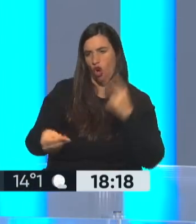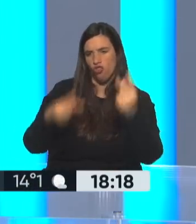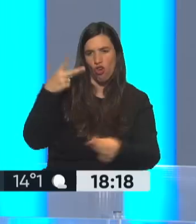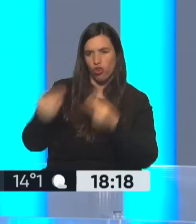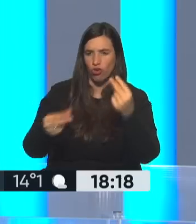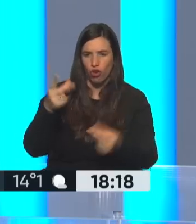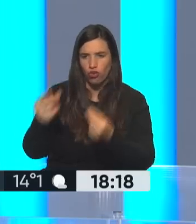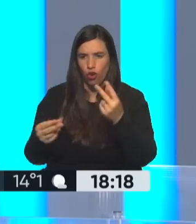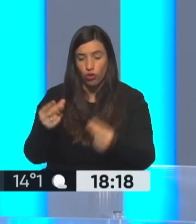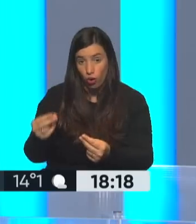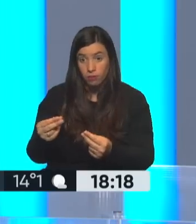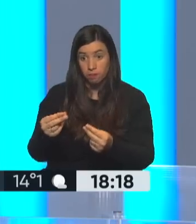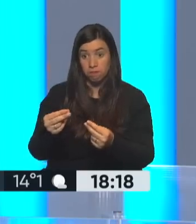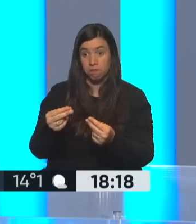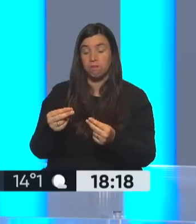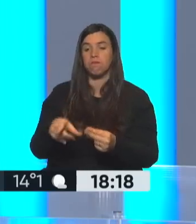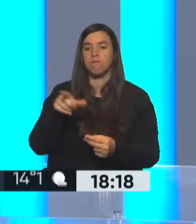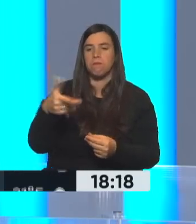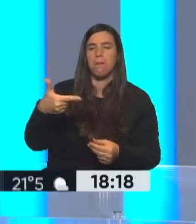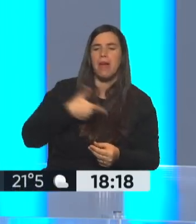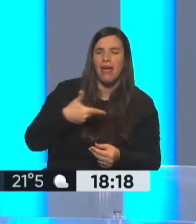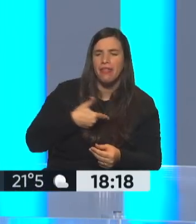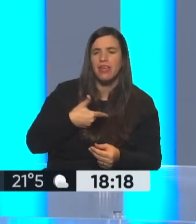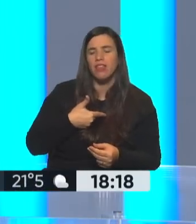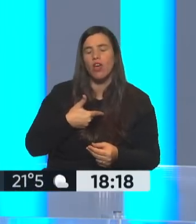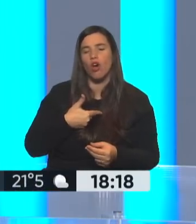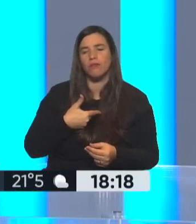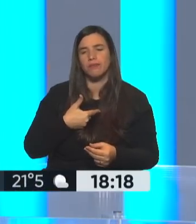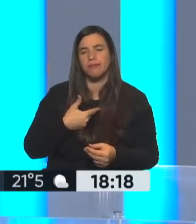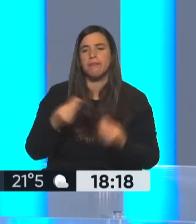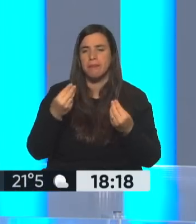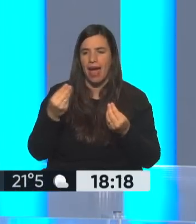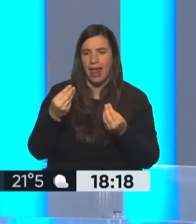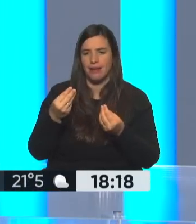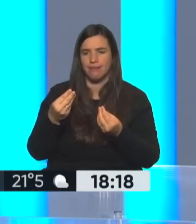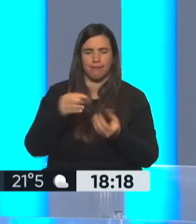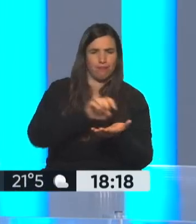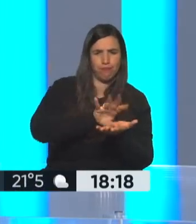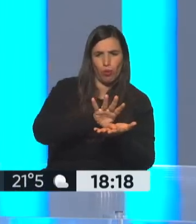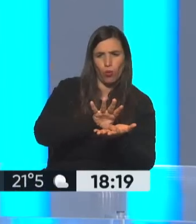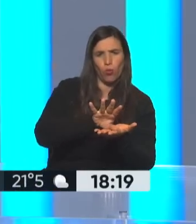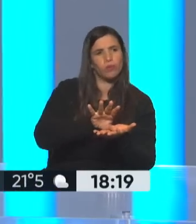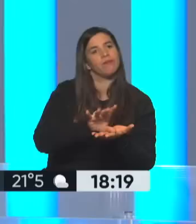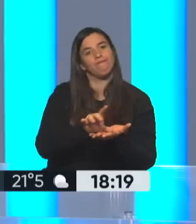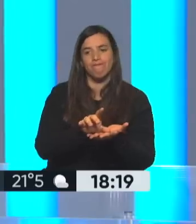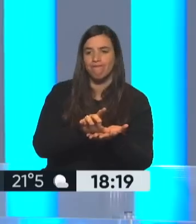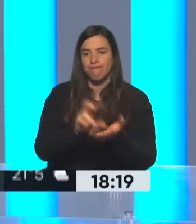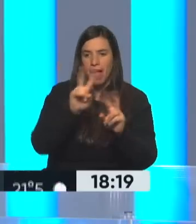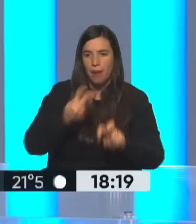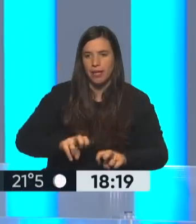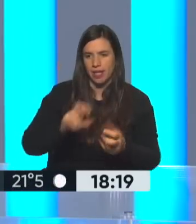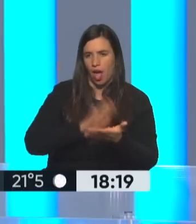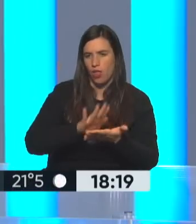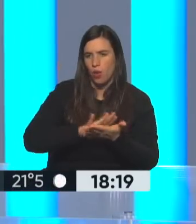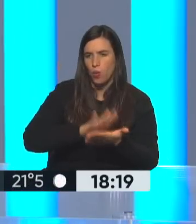extraordinaria, rechazó un pedido de reconsideración de su desplazamiento, rechazó un pedido de un